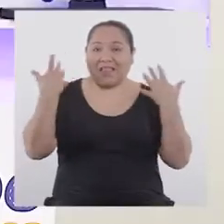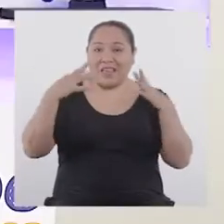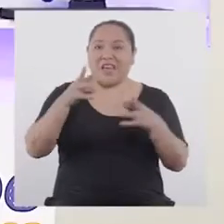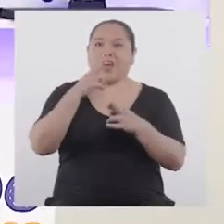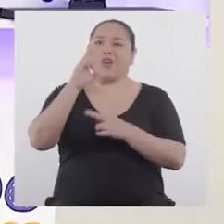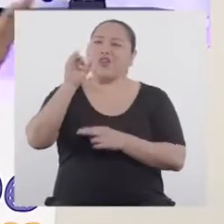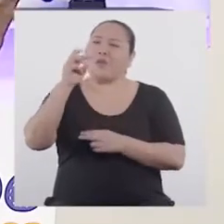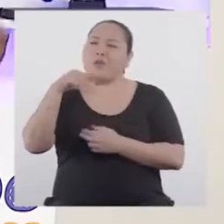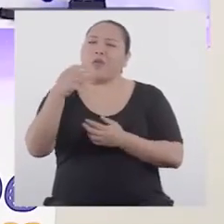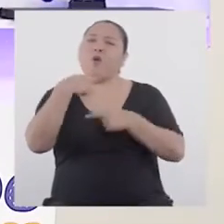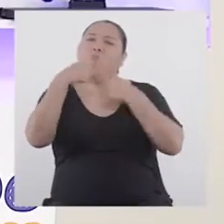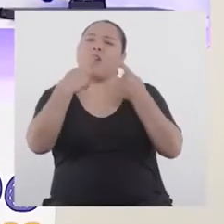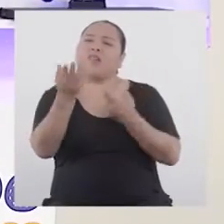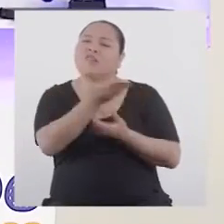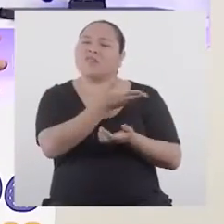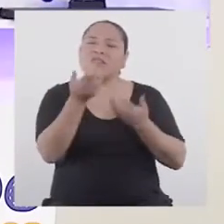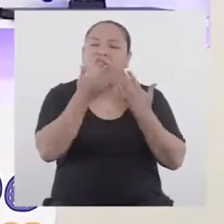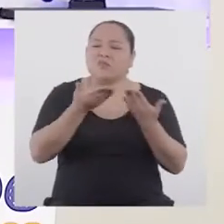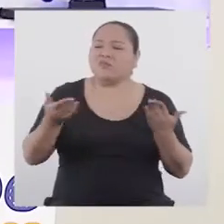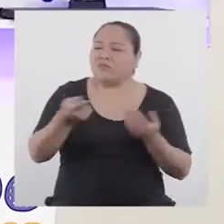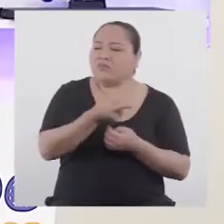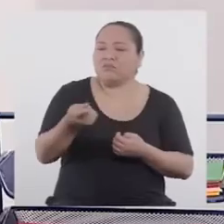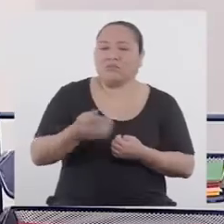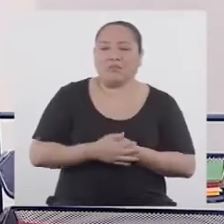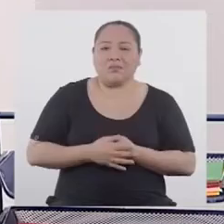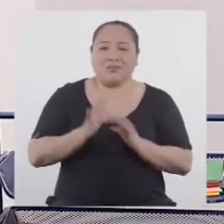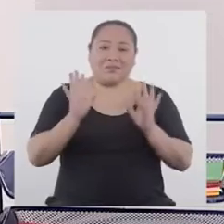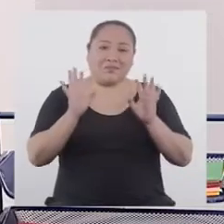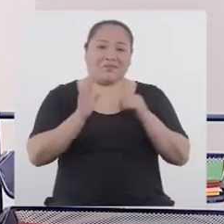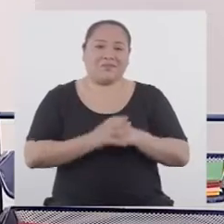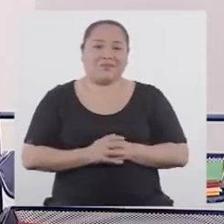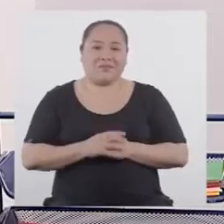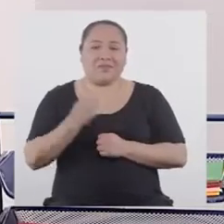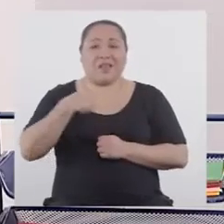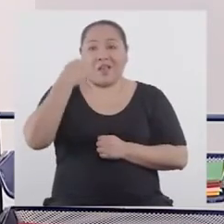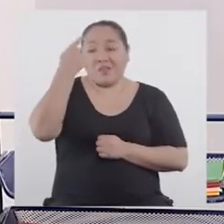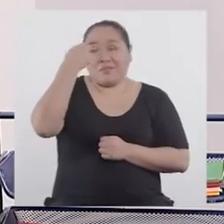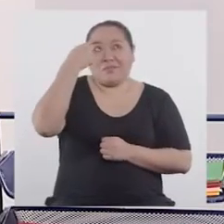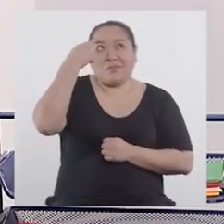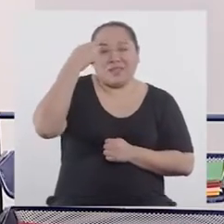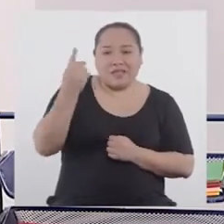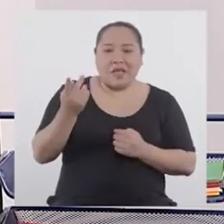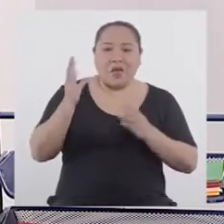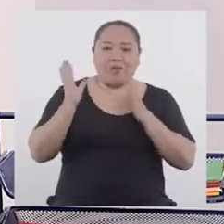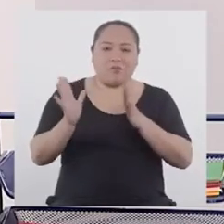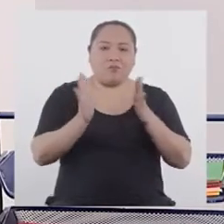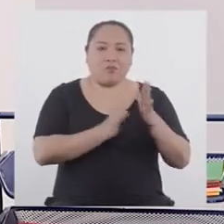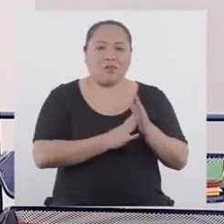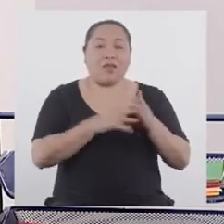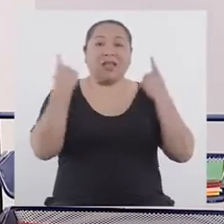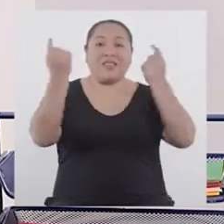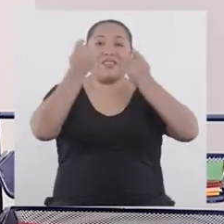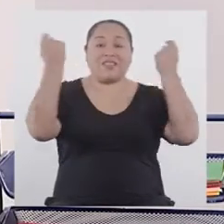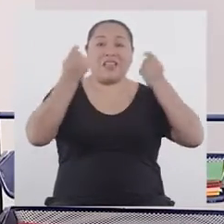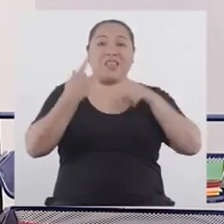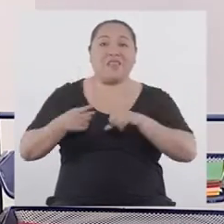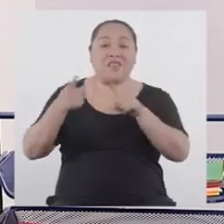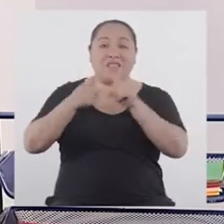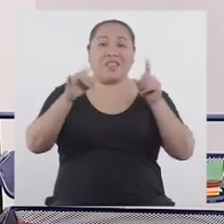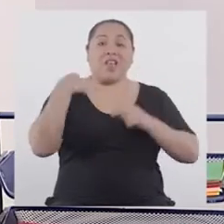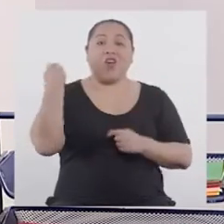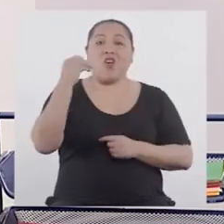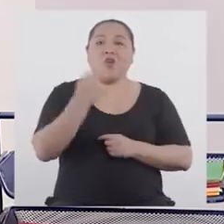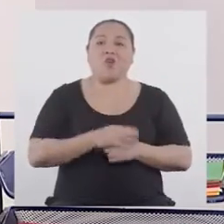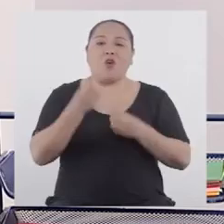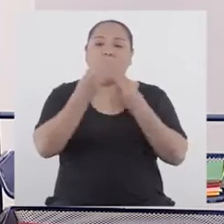Ahora sí, Romina, cuéntanos, ¿qué son todas estas cosas? Pues, es que se me ocurrió ambientar el Festival de la Diversidad